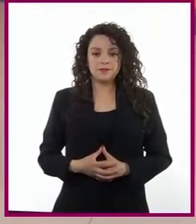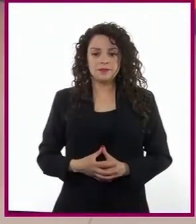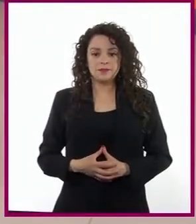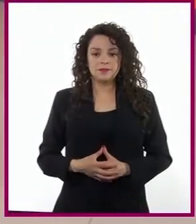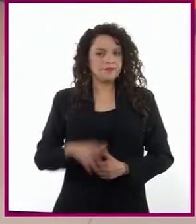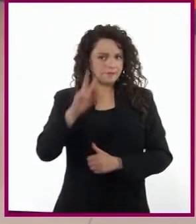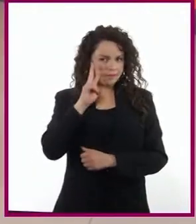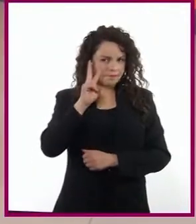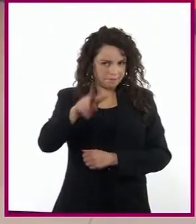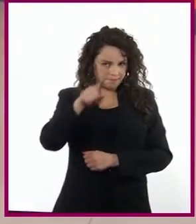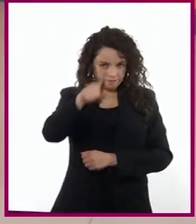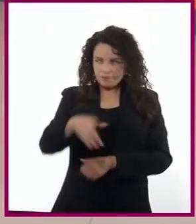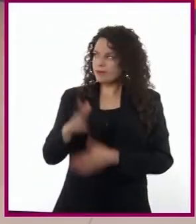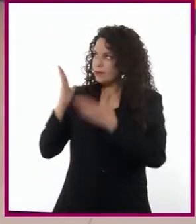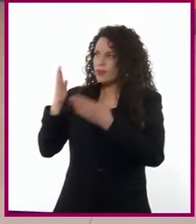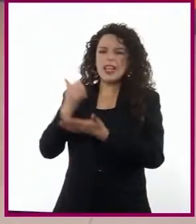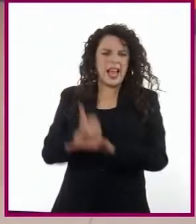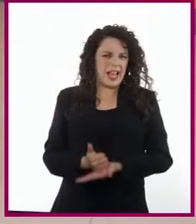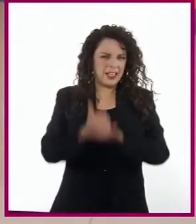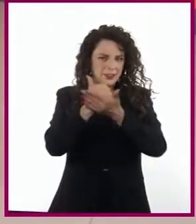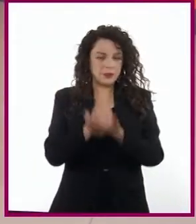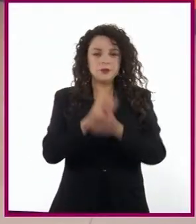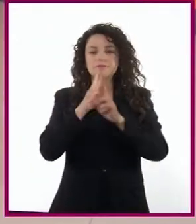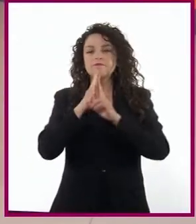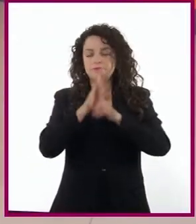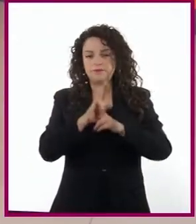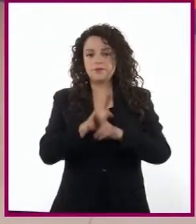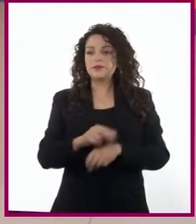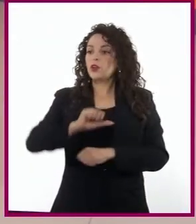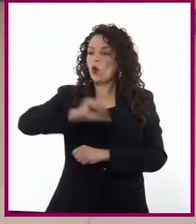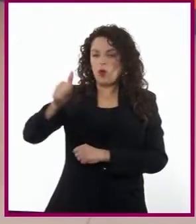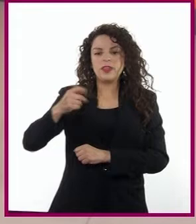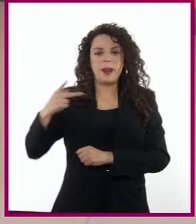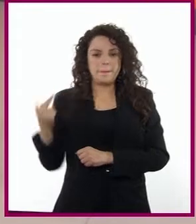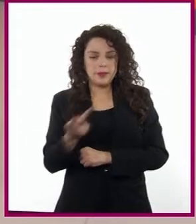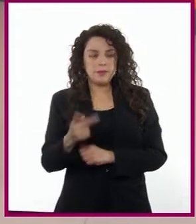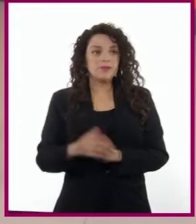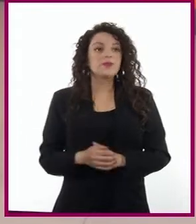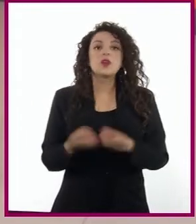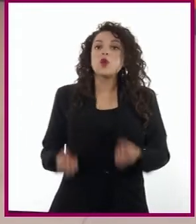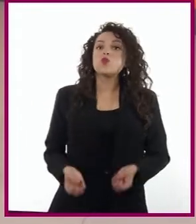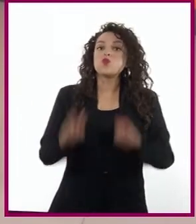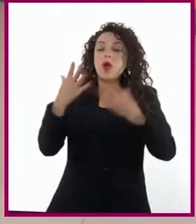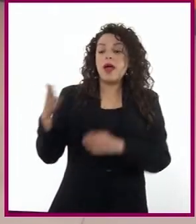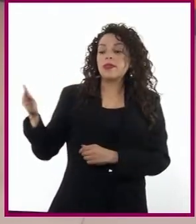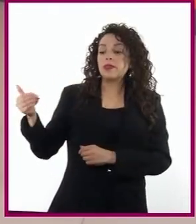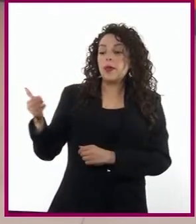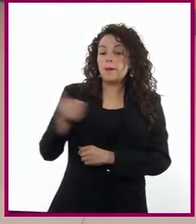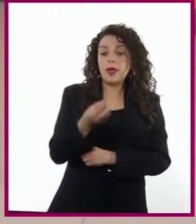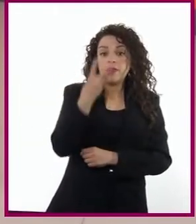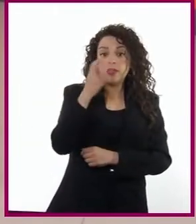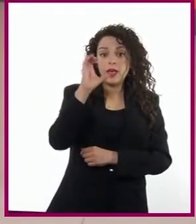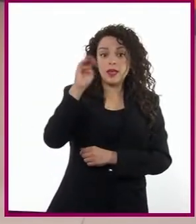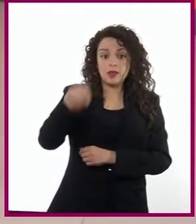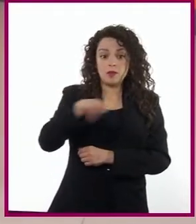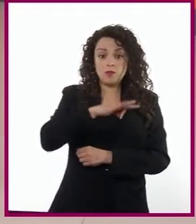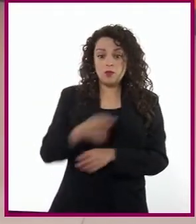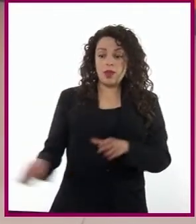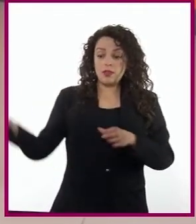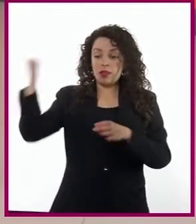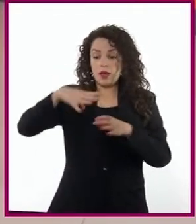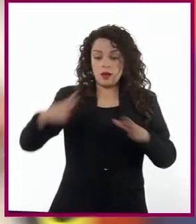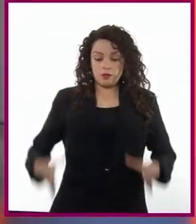Leslie, ayúdame a contestar la segunda pregunta. ¿Cuántos peces de 3 centímetros puede haber en la